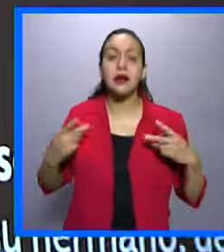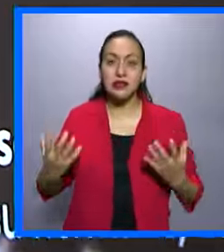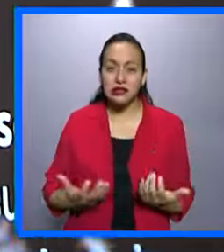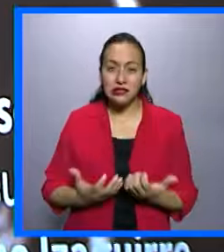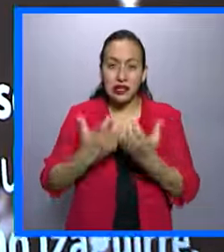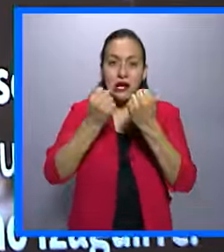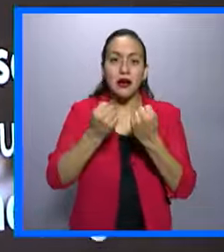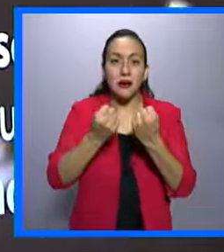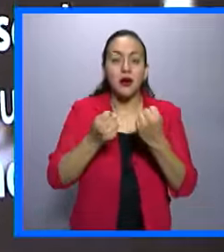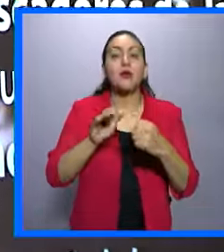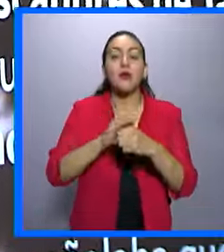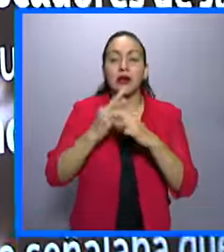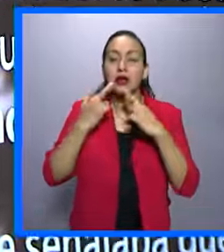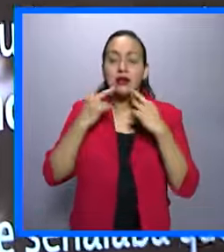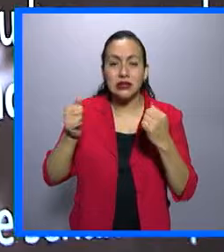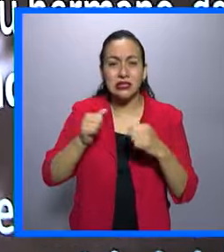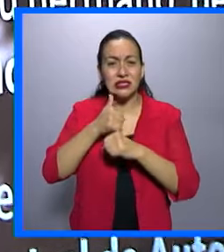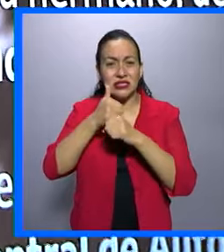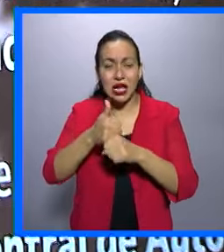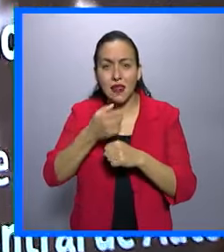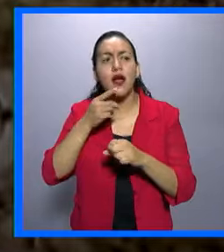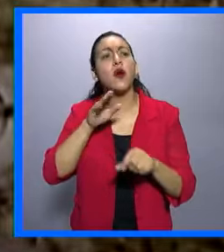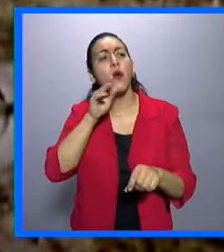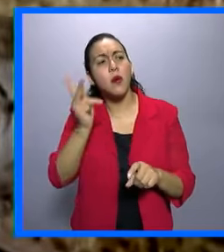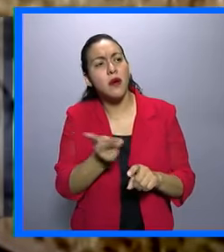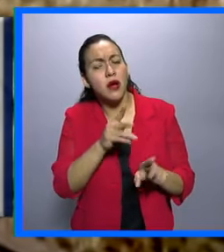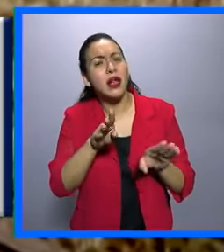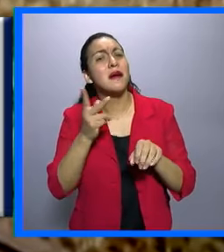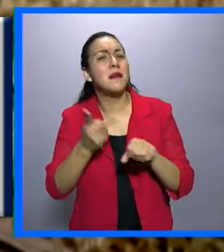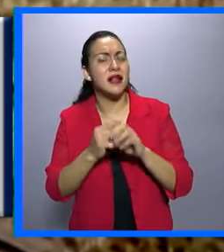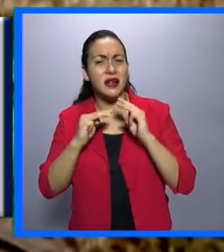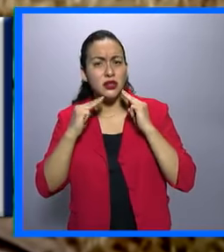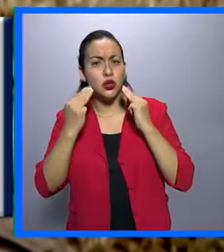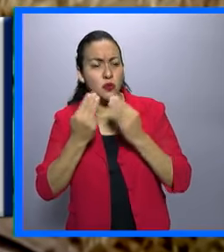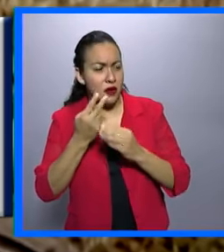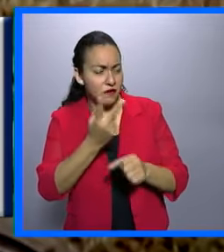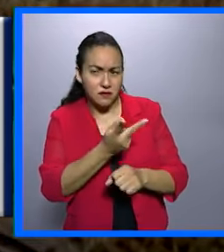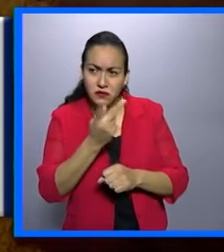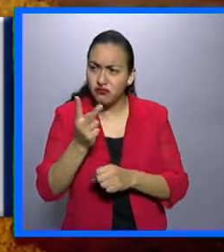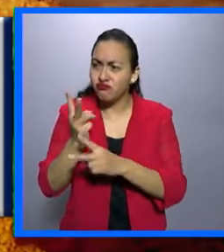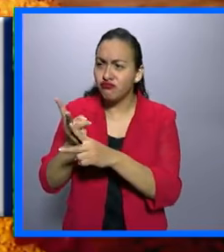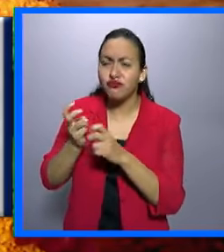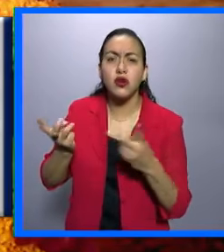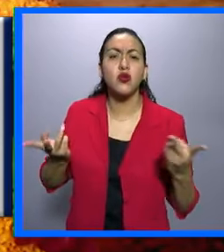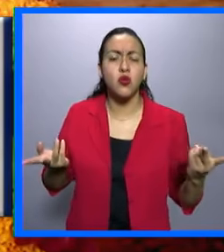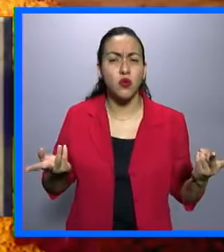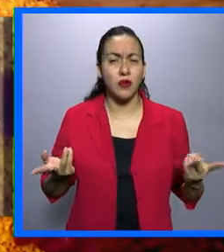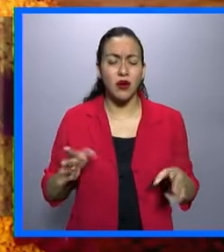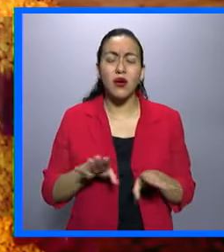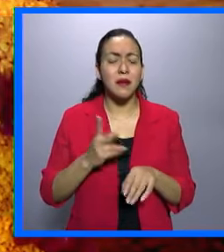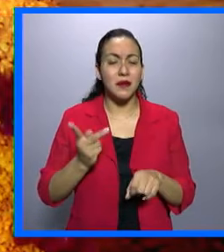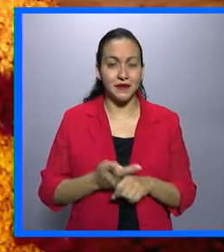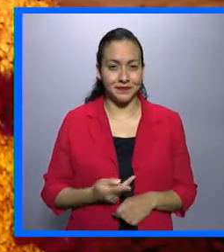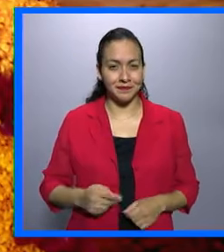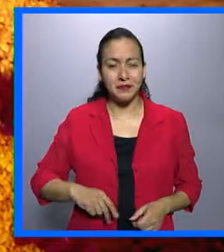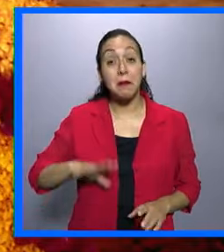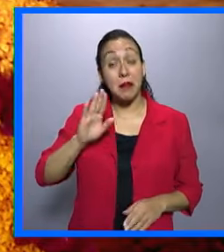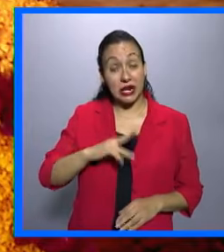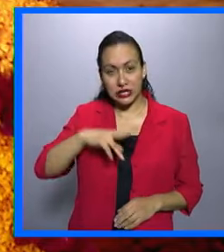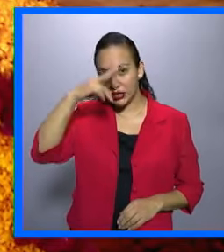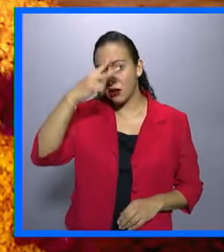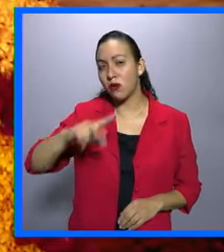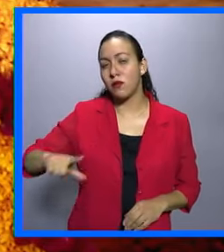Izaguirre sobre las estrategias de reclutamiento forzado del cártel Jalisco Nueva Generación. Pareciera que el Estado mexicano no hace